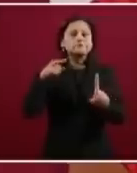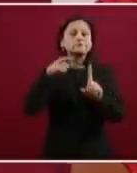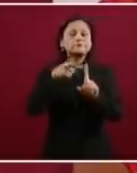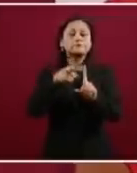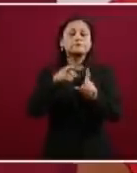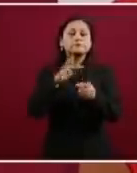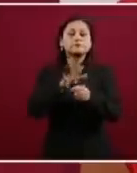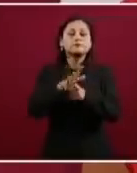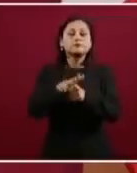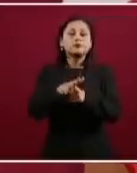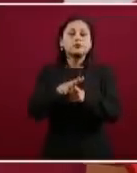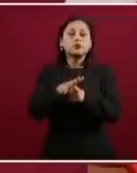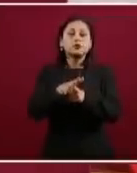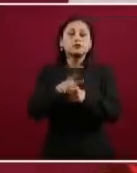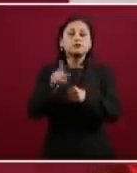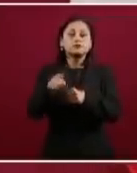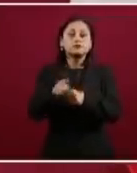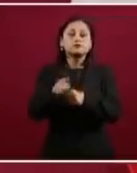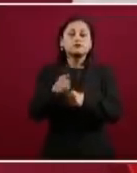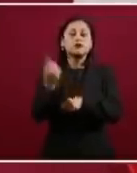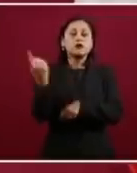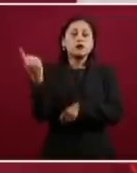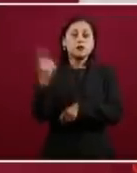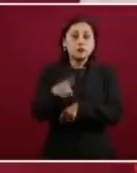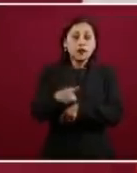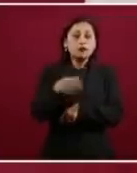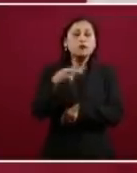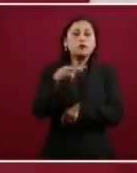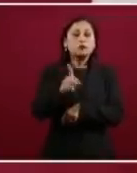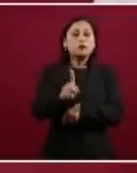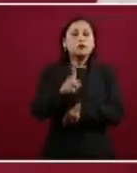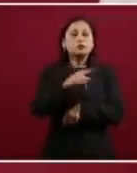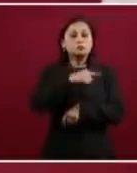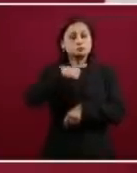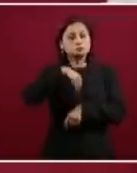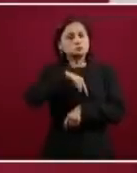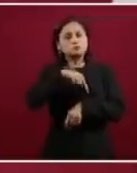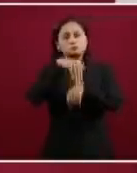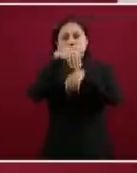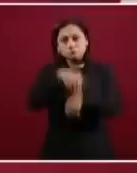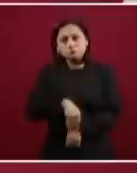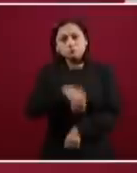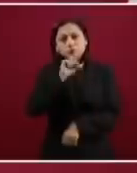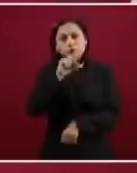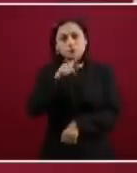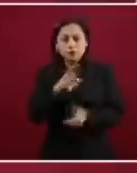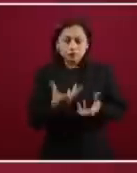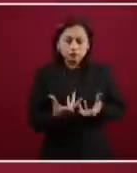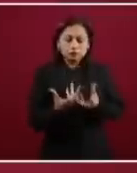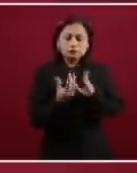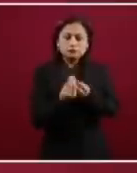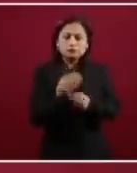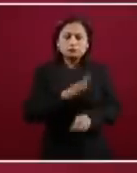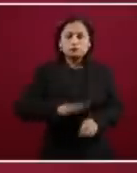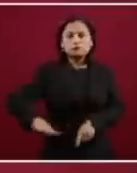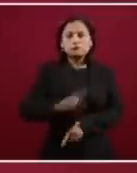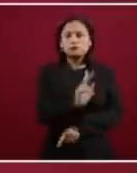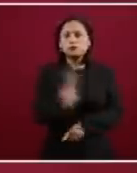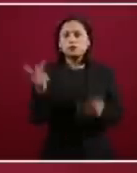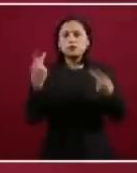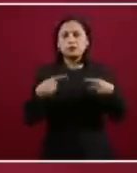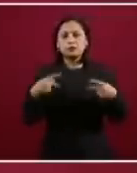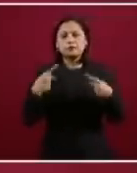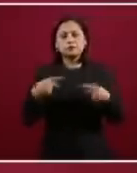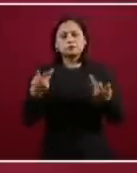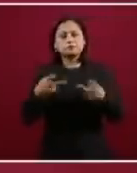mandar obedeciendo, de gobernar con el pueblo. La democracia,